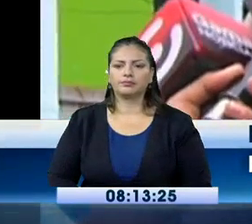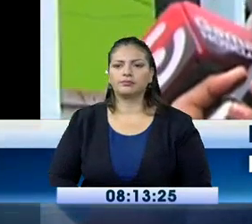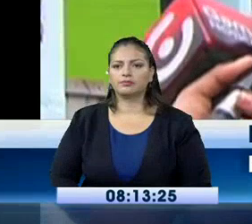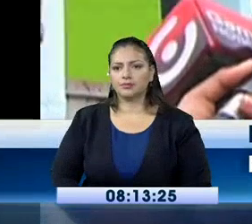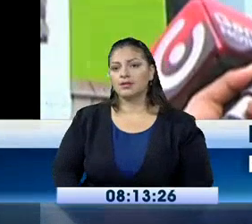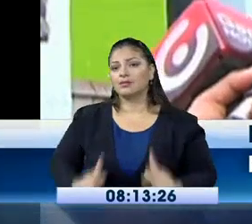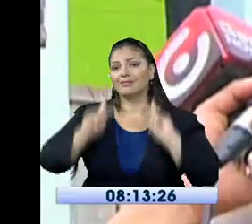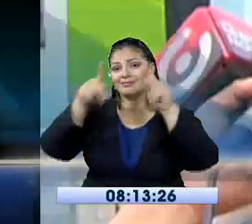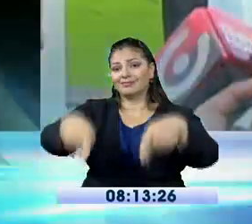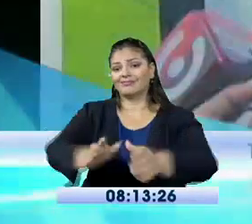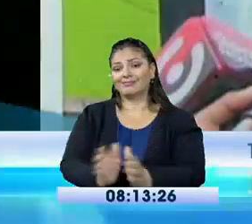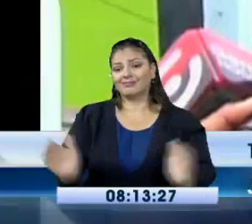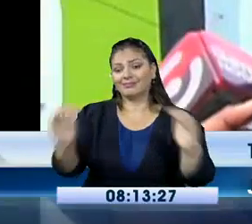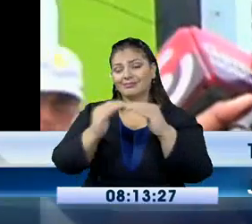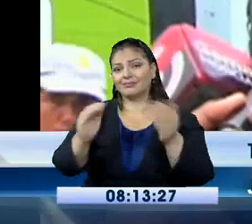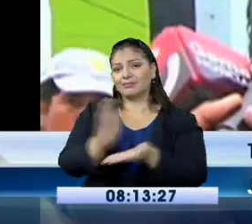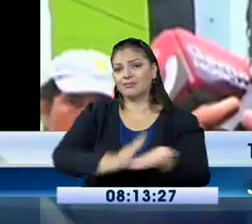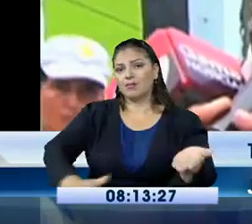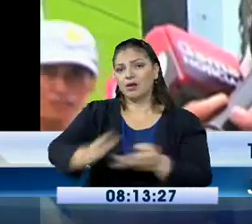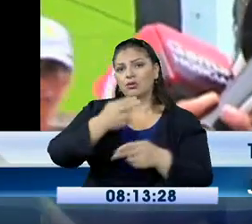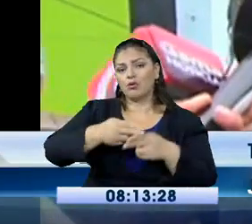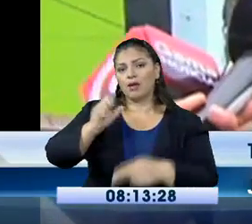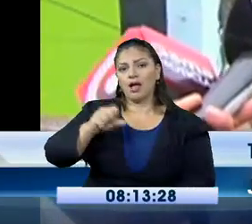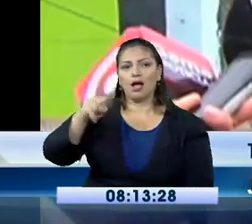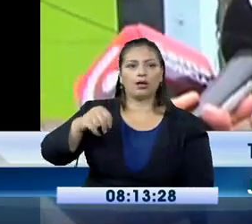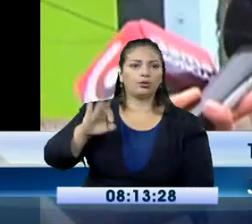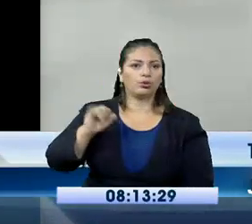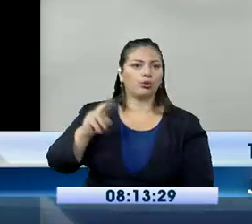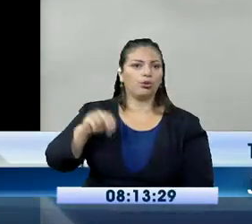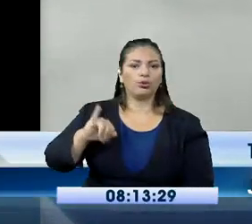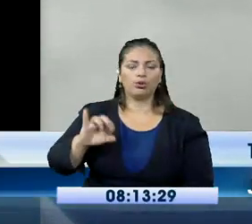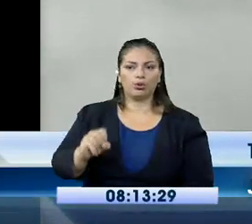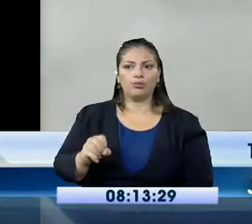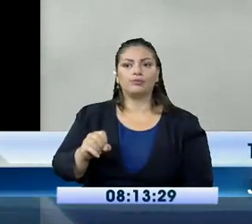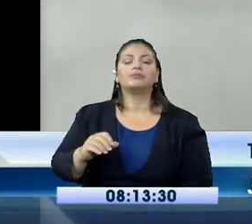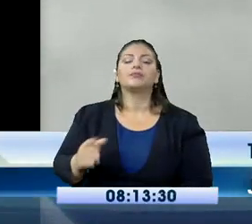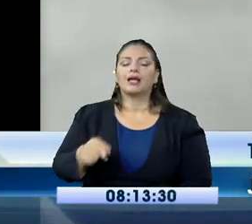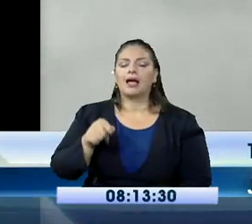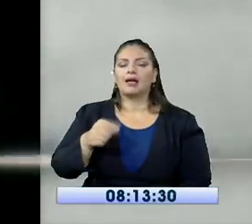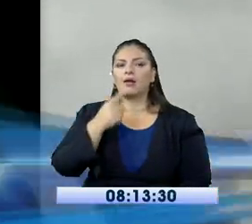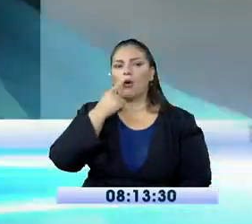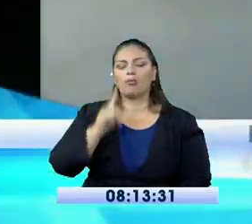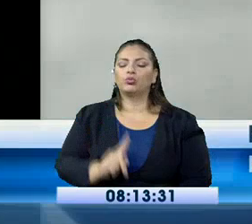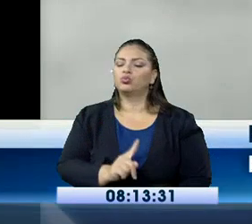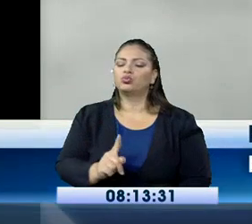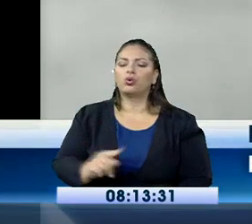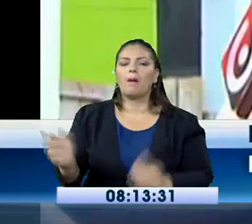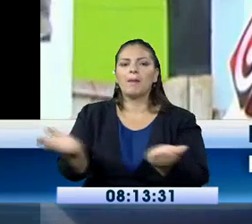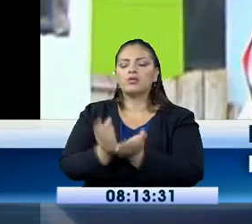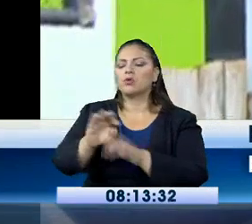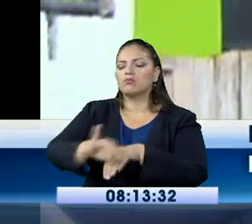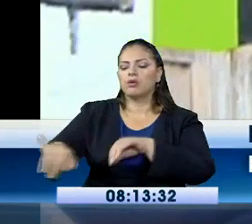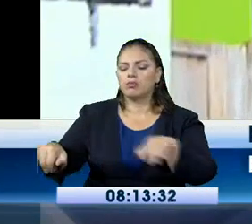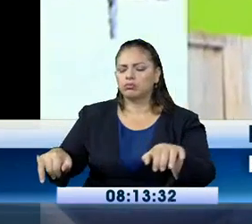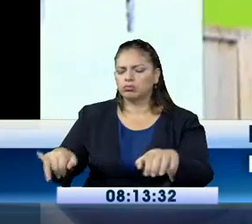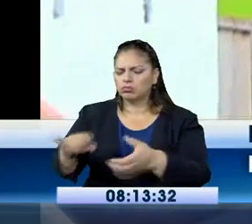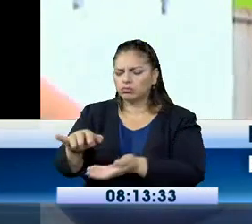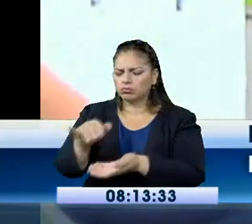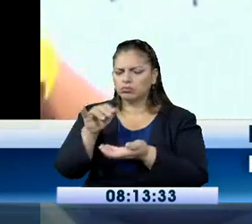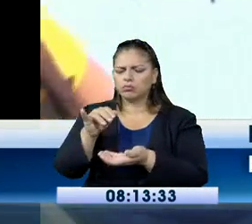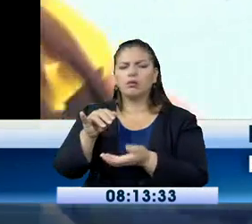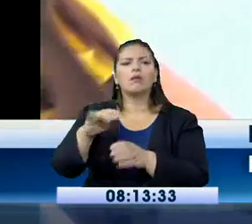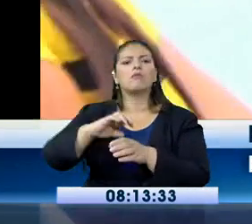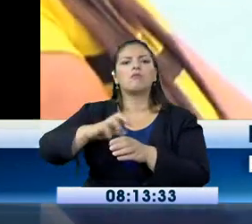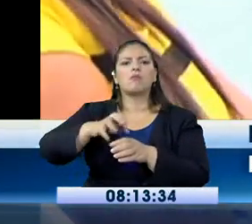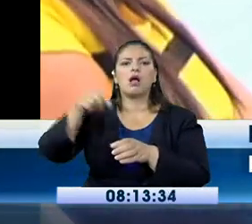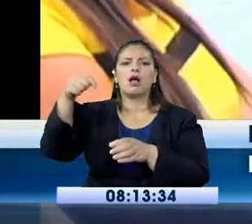presencia de un frasco plástico y en cuyo interior contenía un líquido y un feto. No se podría determinar aún cuántos meses tiene,